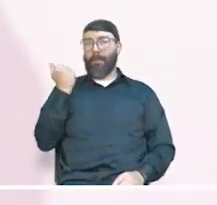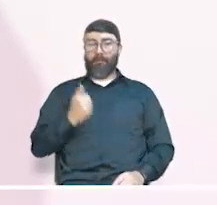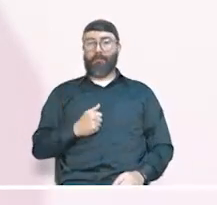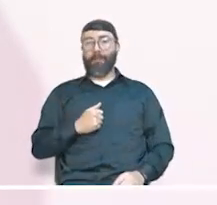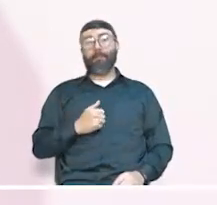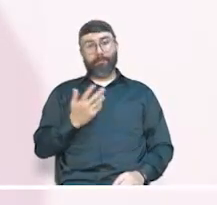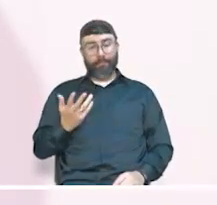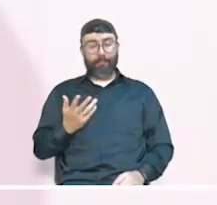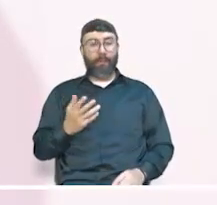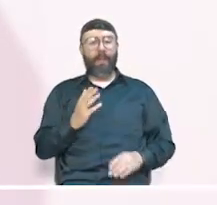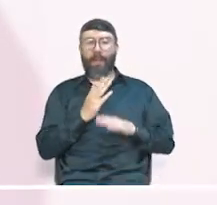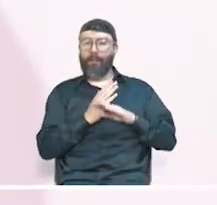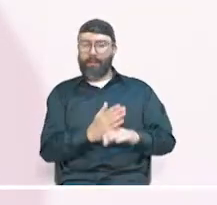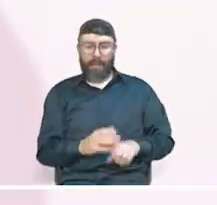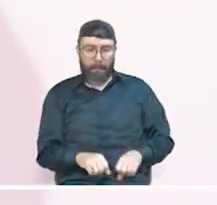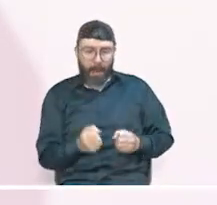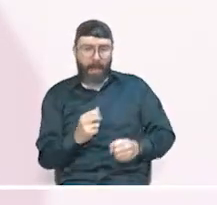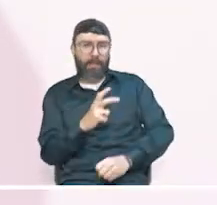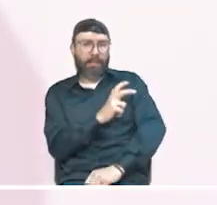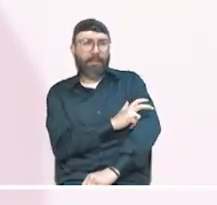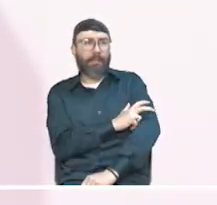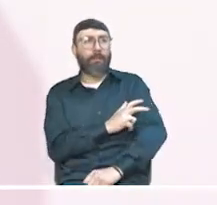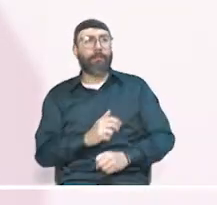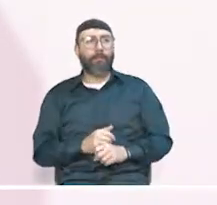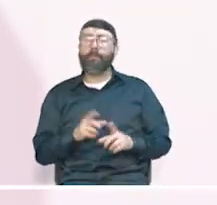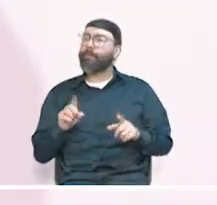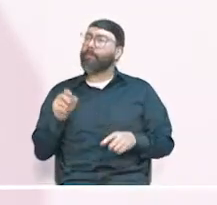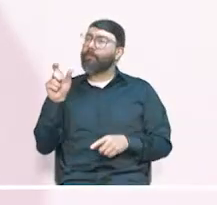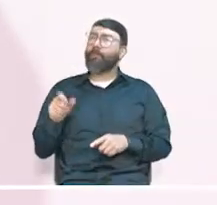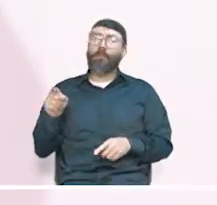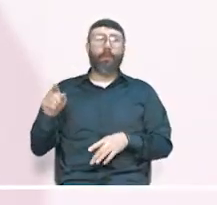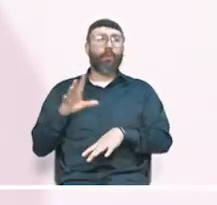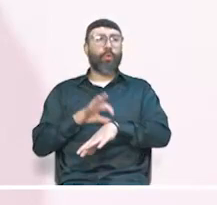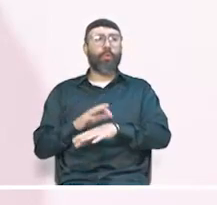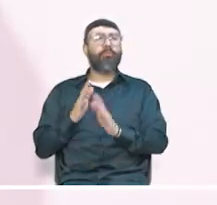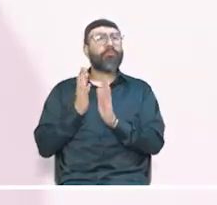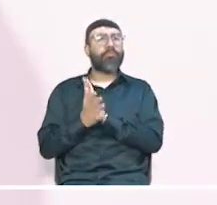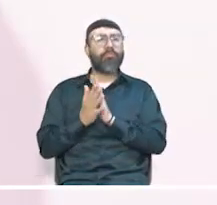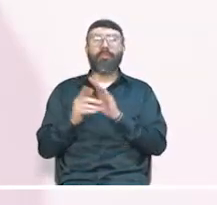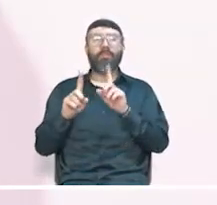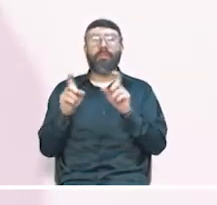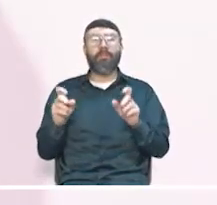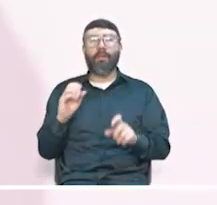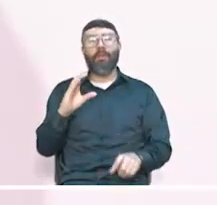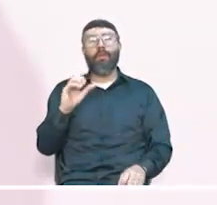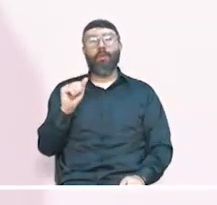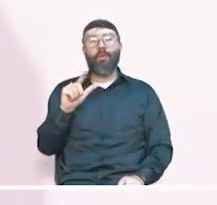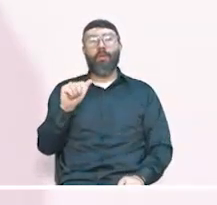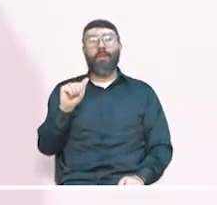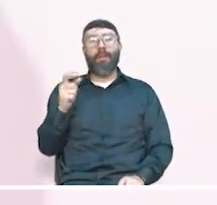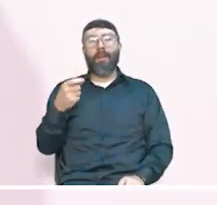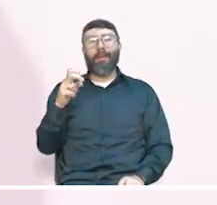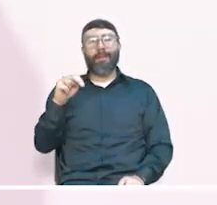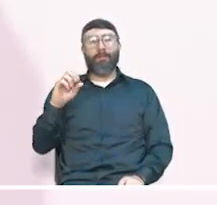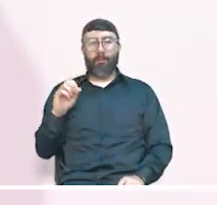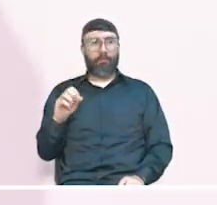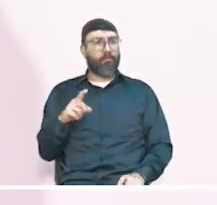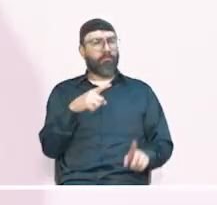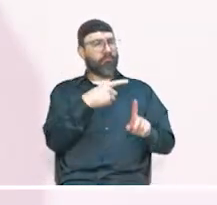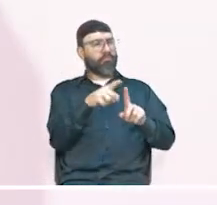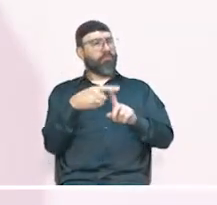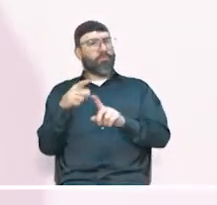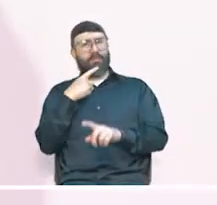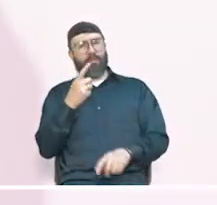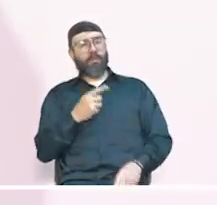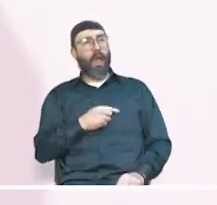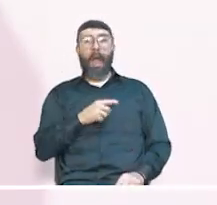y evite las lesiones musculares. También ahorita el doctor habló un poquito sobre el tema del colágeno. Entonces, del colágeno hay muchos mitos, y es porque entonces algunos